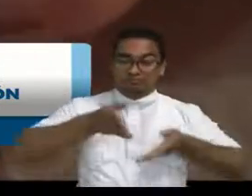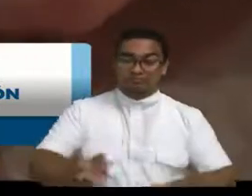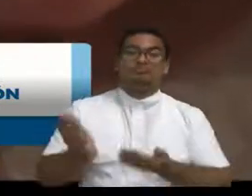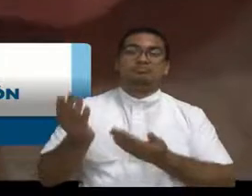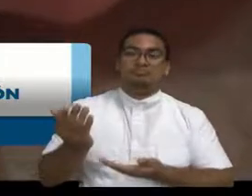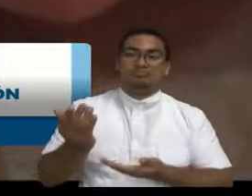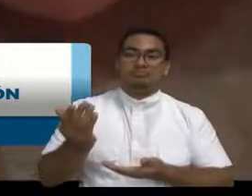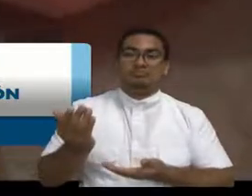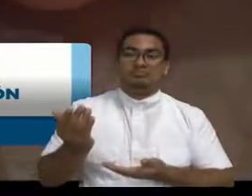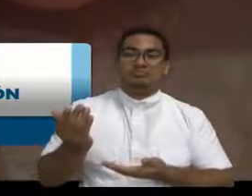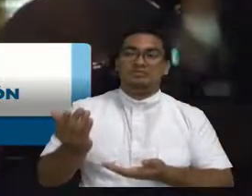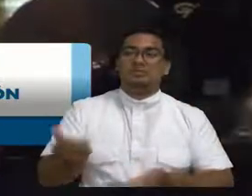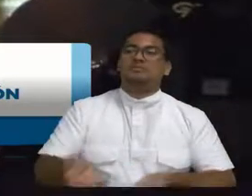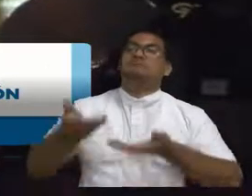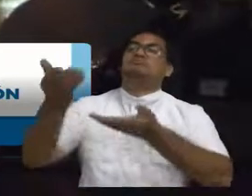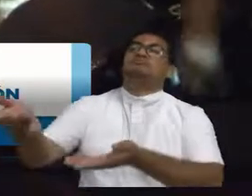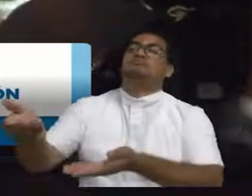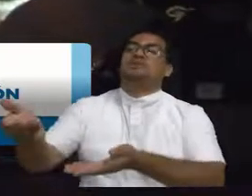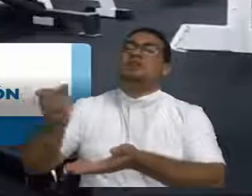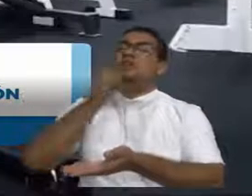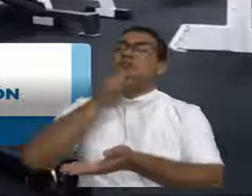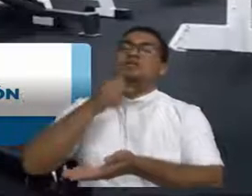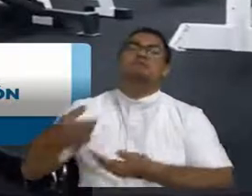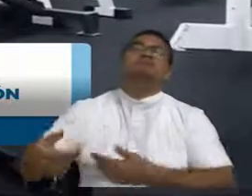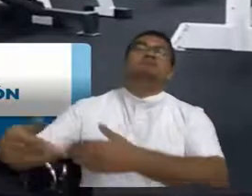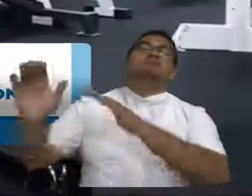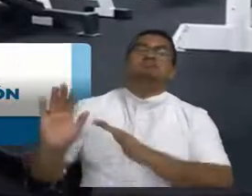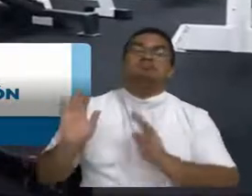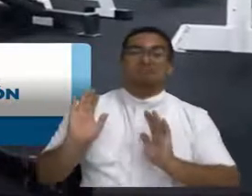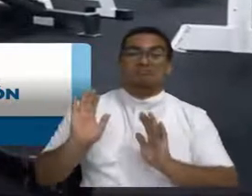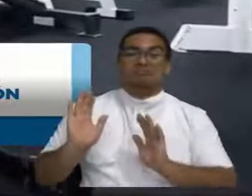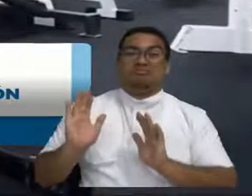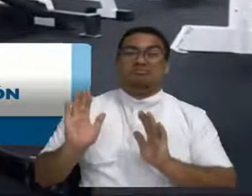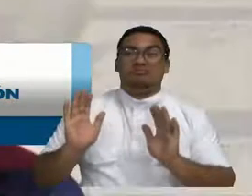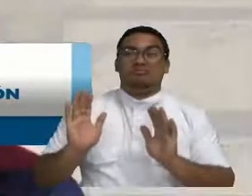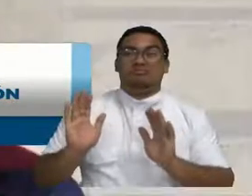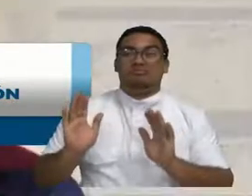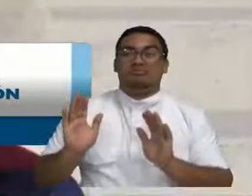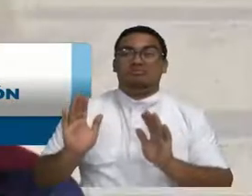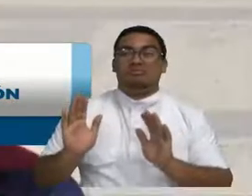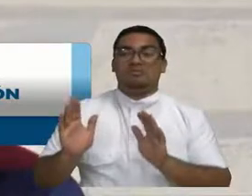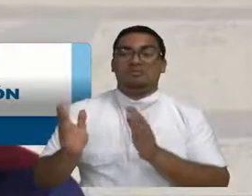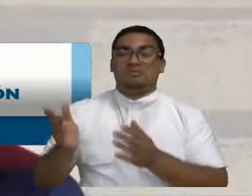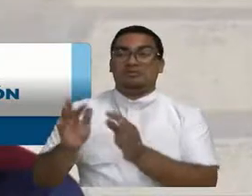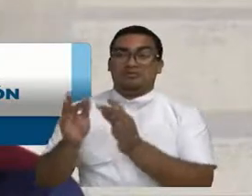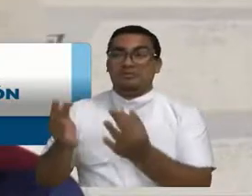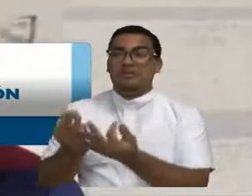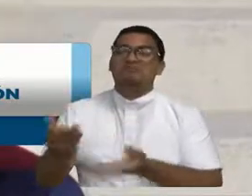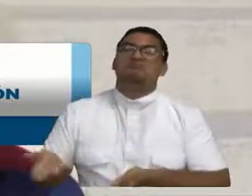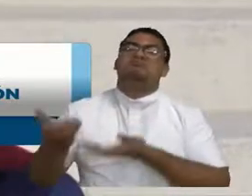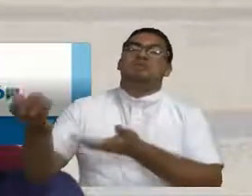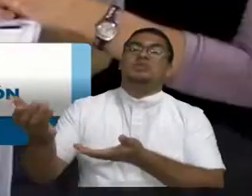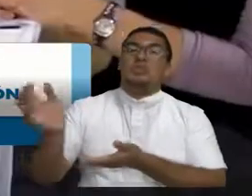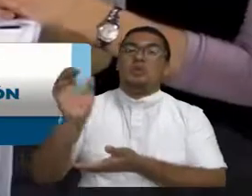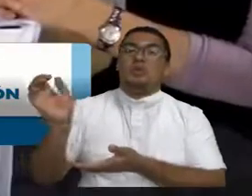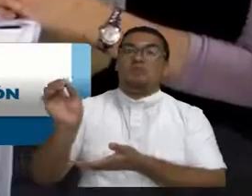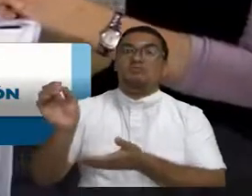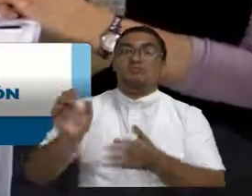de otras personas, incluso ya no de sus familiares, sino que lo dejan, por ejemplo, en un